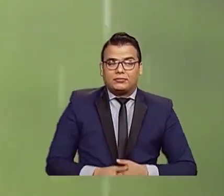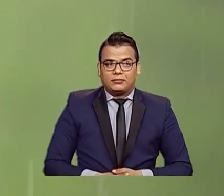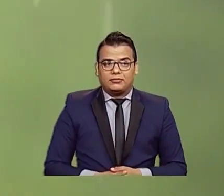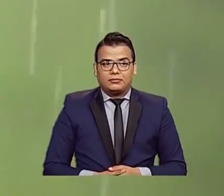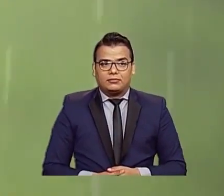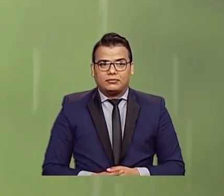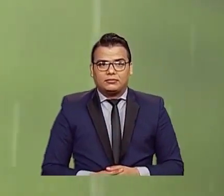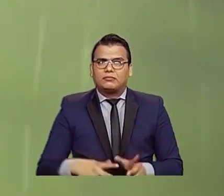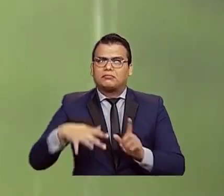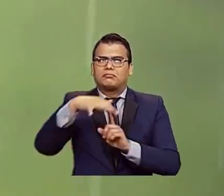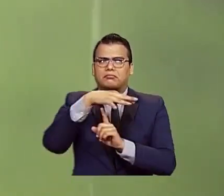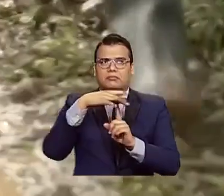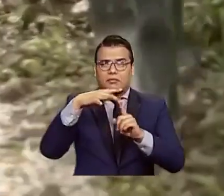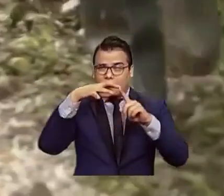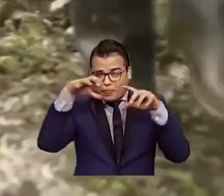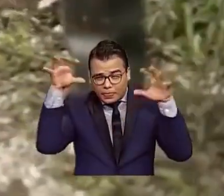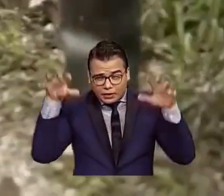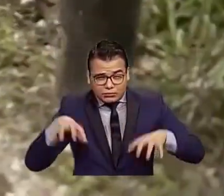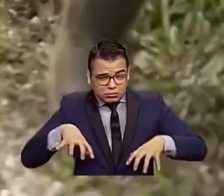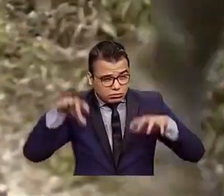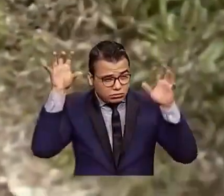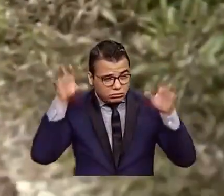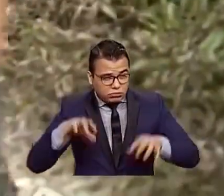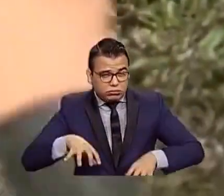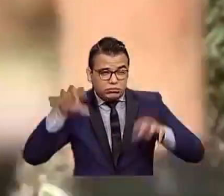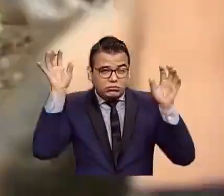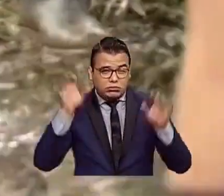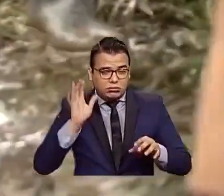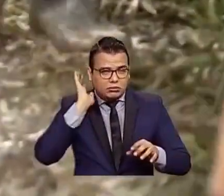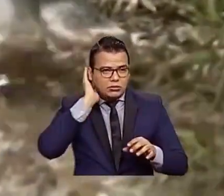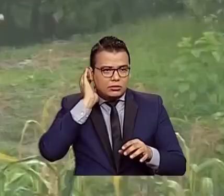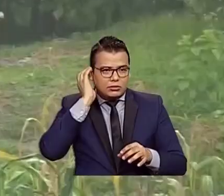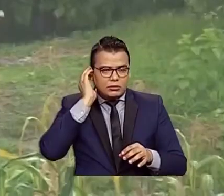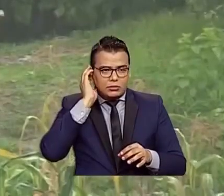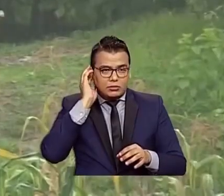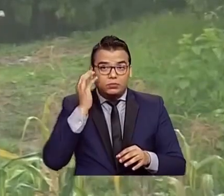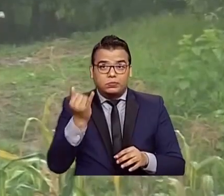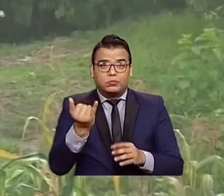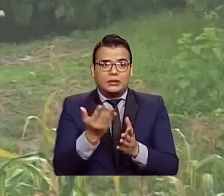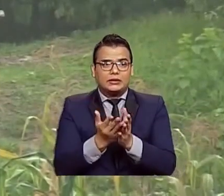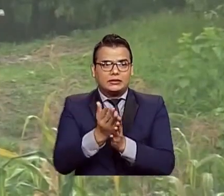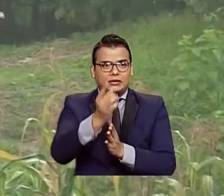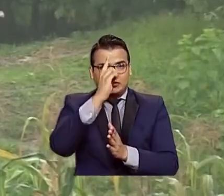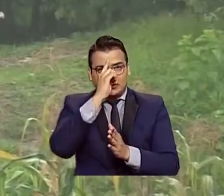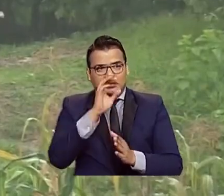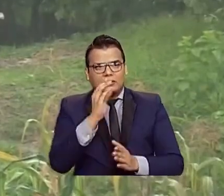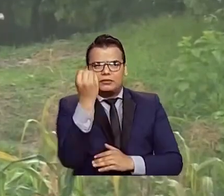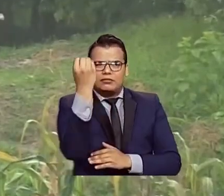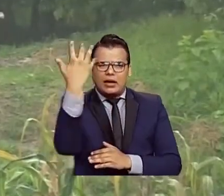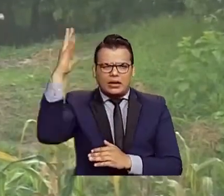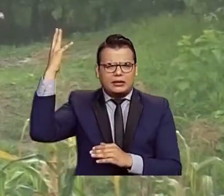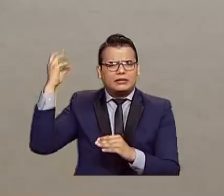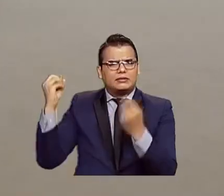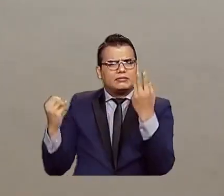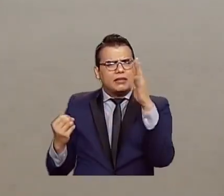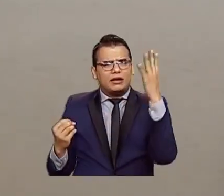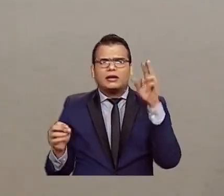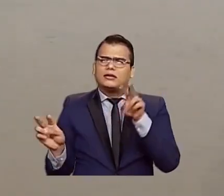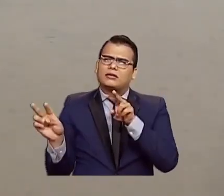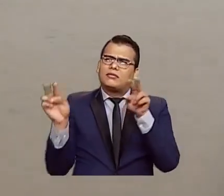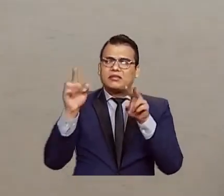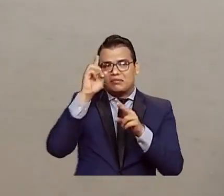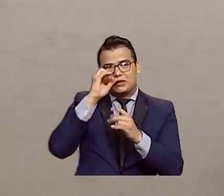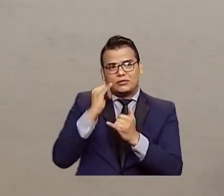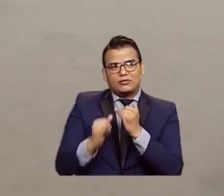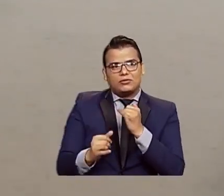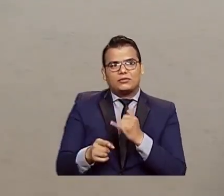El clima se tornó más lluvioso y los pasos más fangosos. Y la selva tropical en pleno nos estaba despidiendo, tal vez